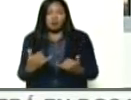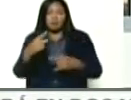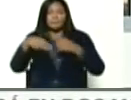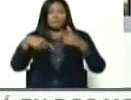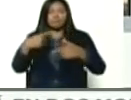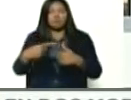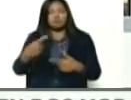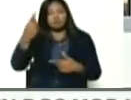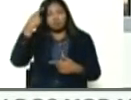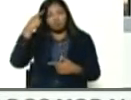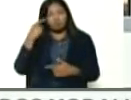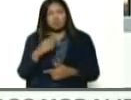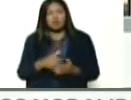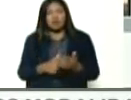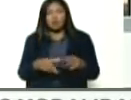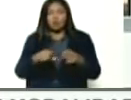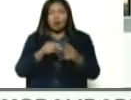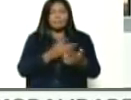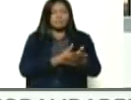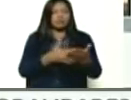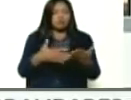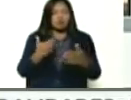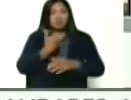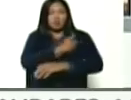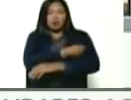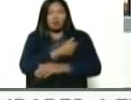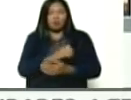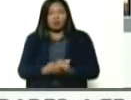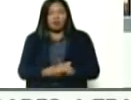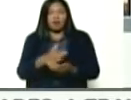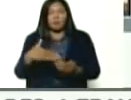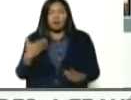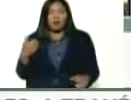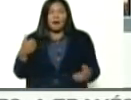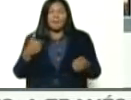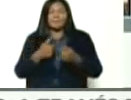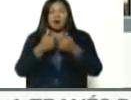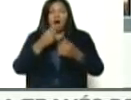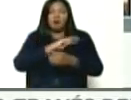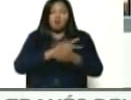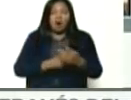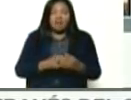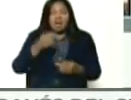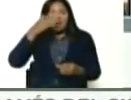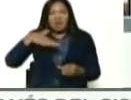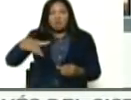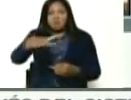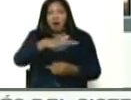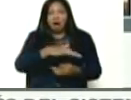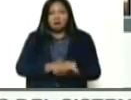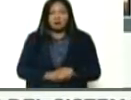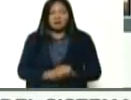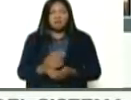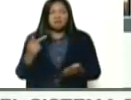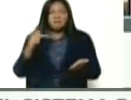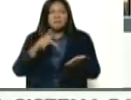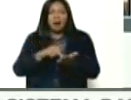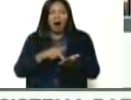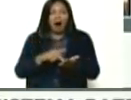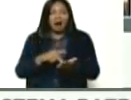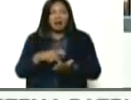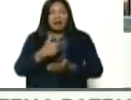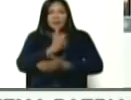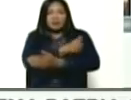días van a llegar a otros millones de vacunas tengan el impacto inmediato en el pueblo llegar a la vacuna